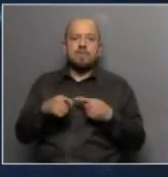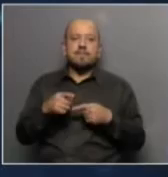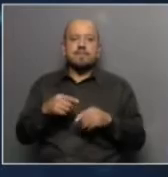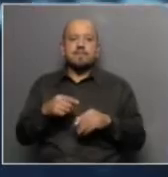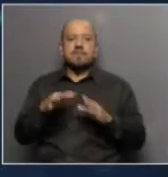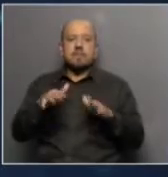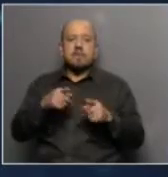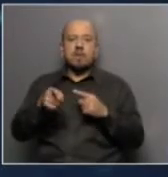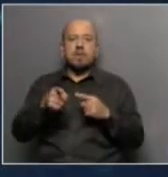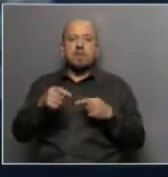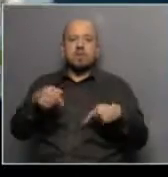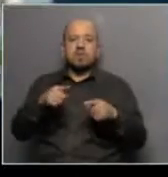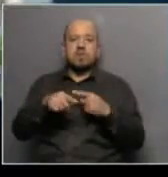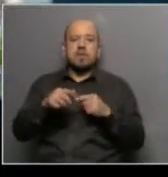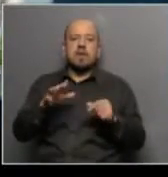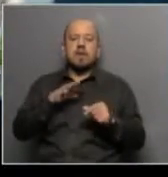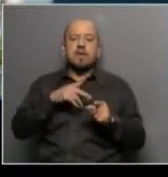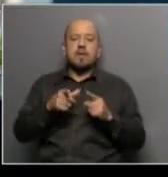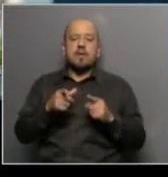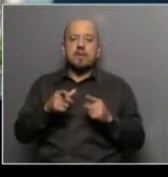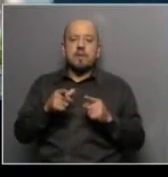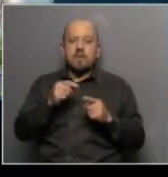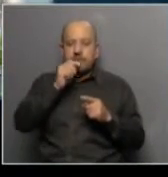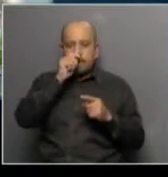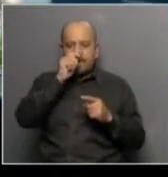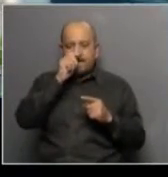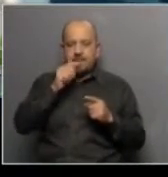de dejar, o de parar por lo menos con esa segregación que se está dando.